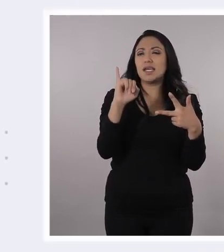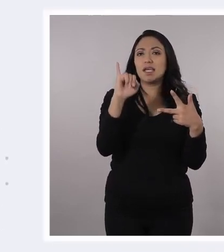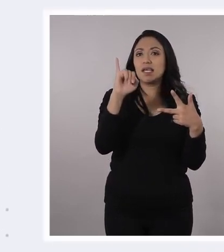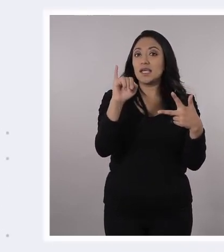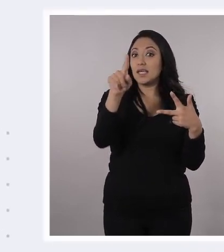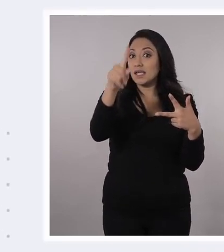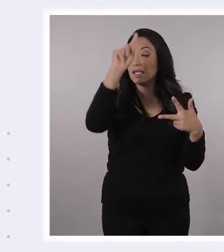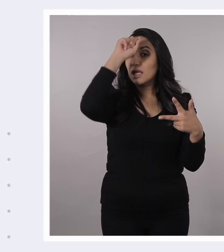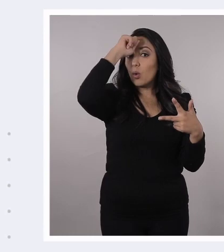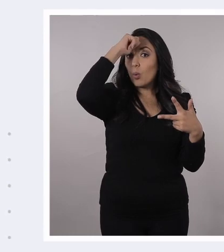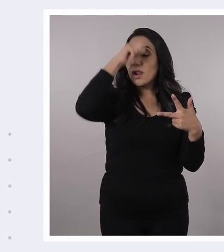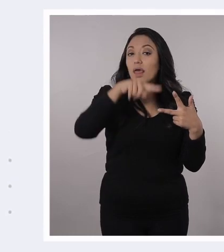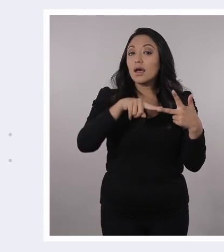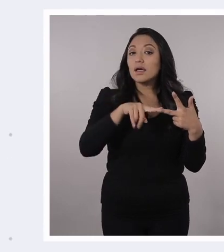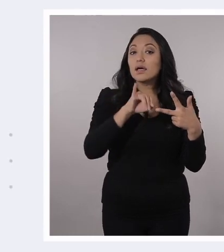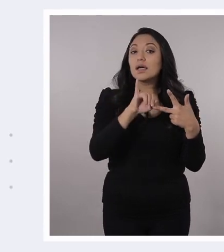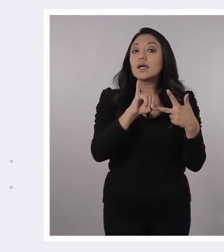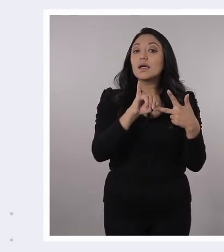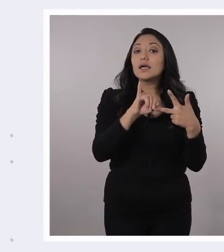¿se acuerdan en casa, no es cierto?